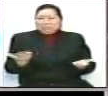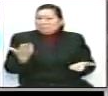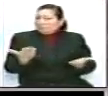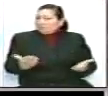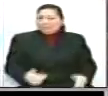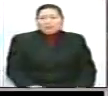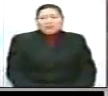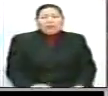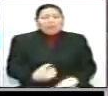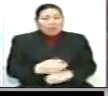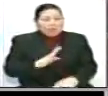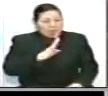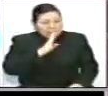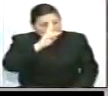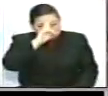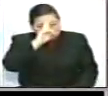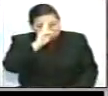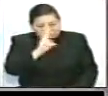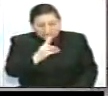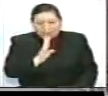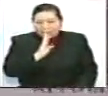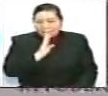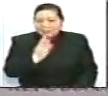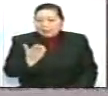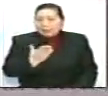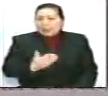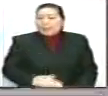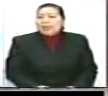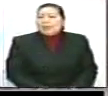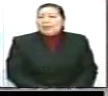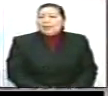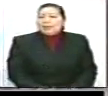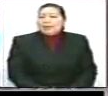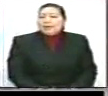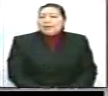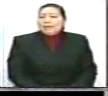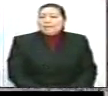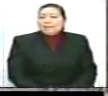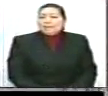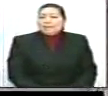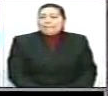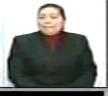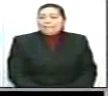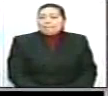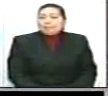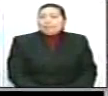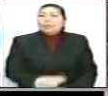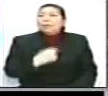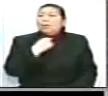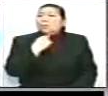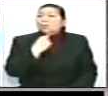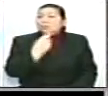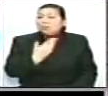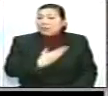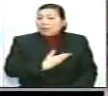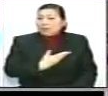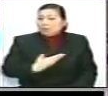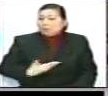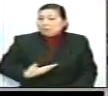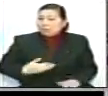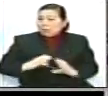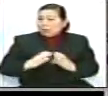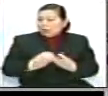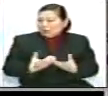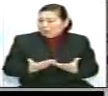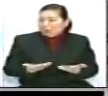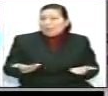hay formas que se deben respetar. que se le estaba levantando la voz al presidente del Congreso,